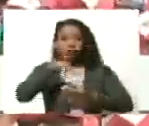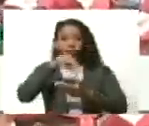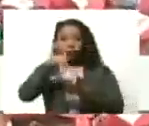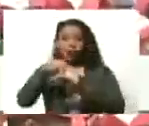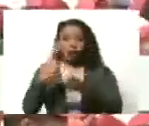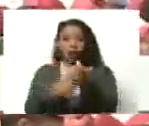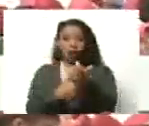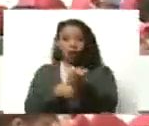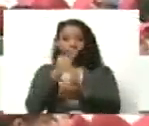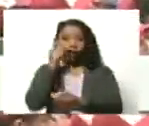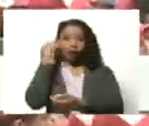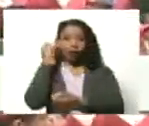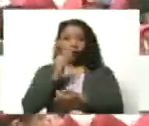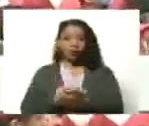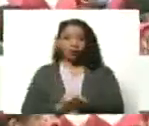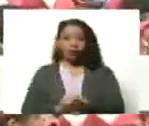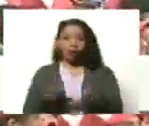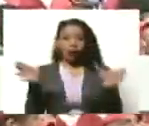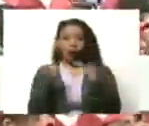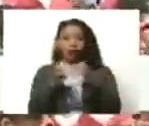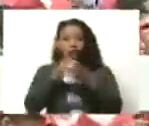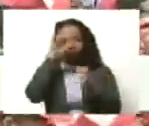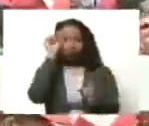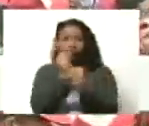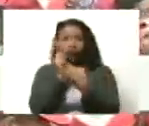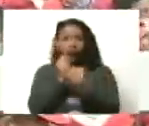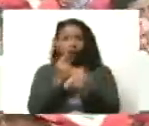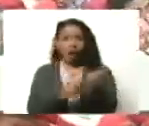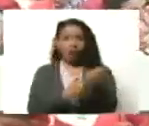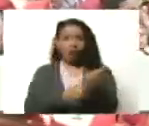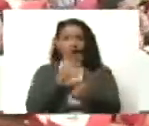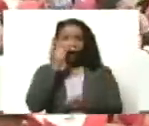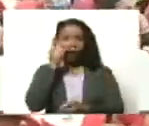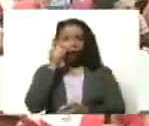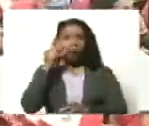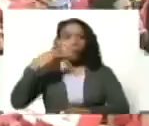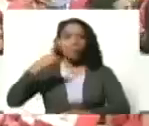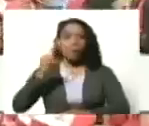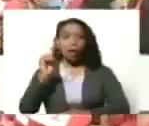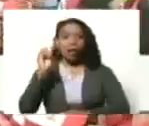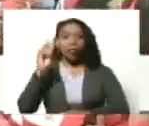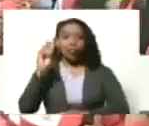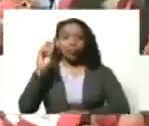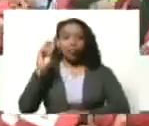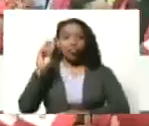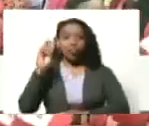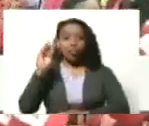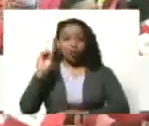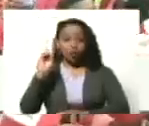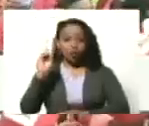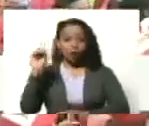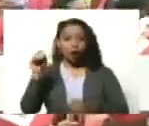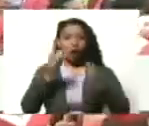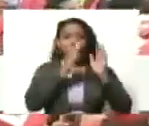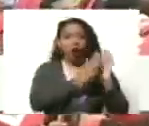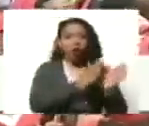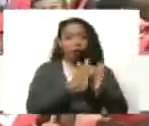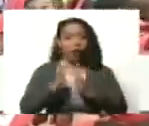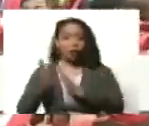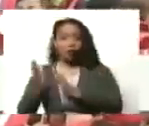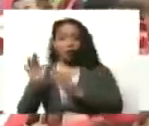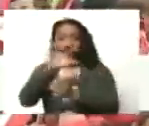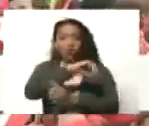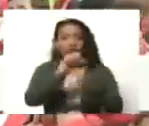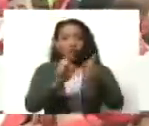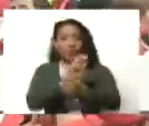hermano, el equipo que trabaja con el hermano Pedro Infante, en organización,